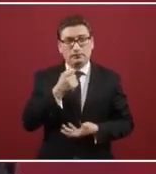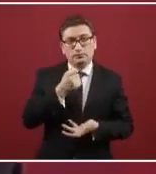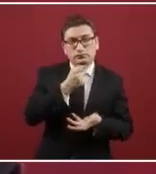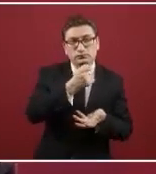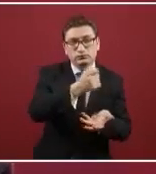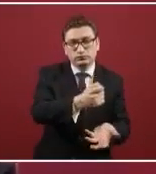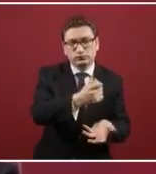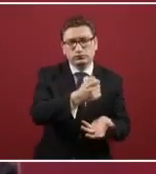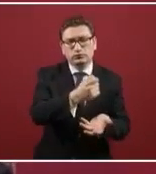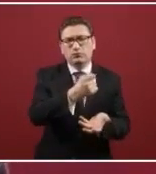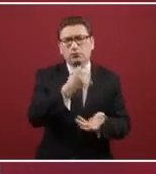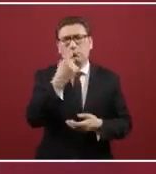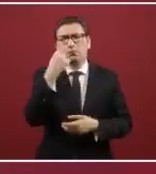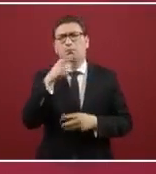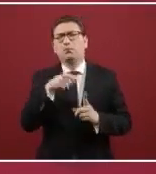para